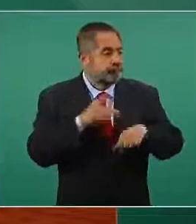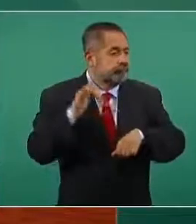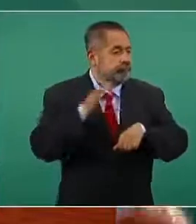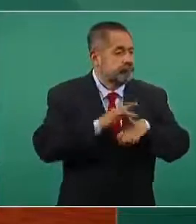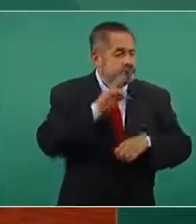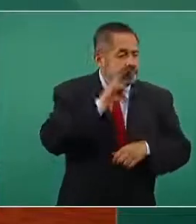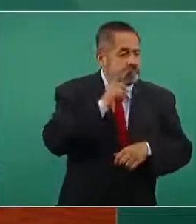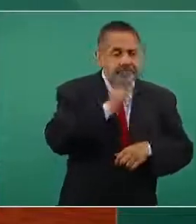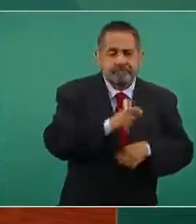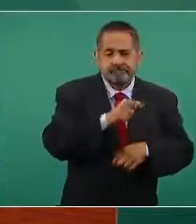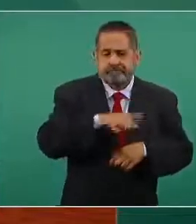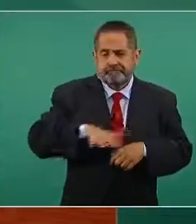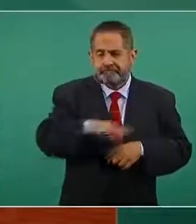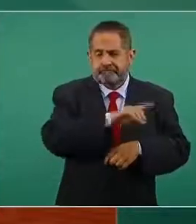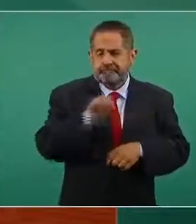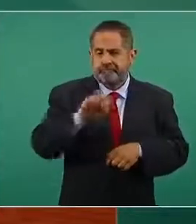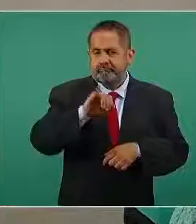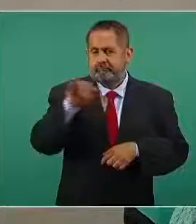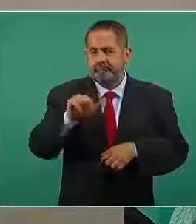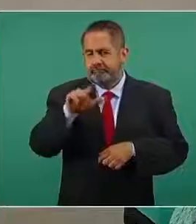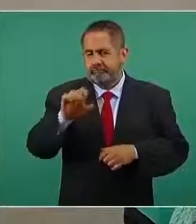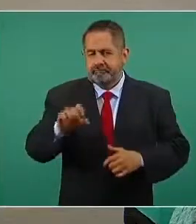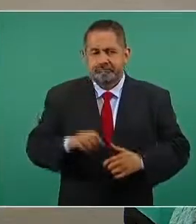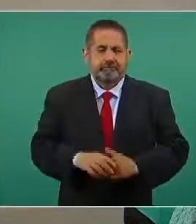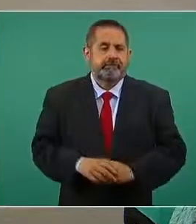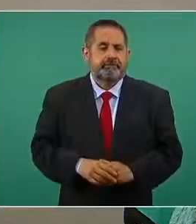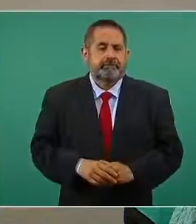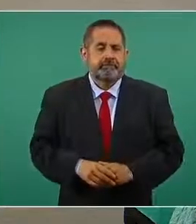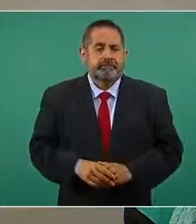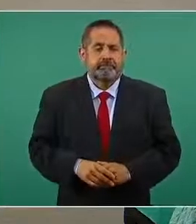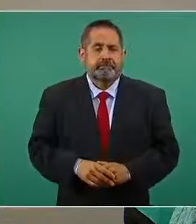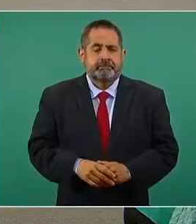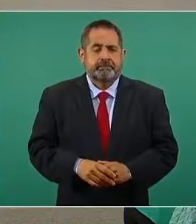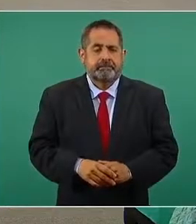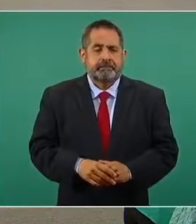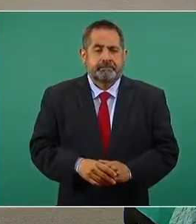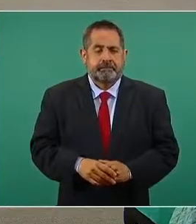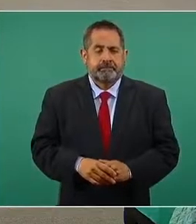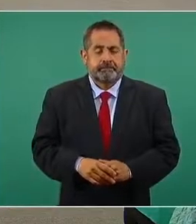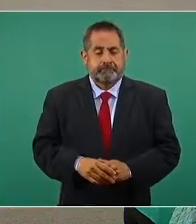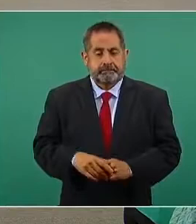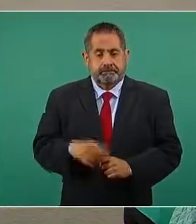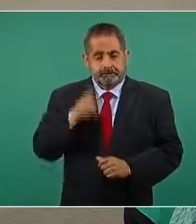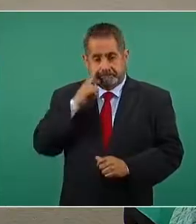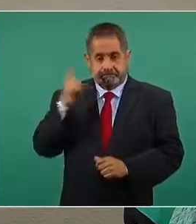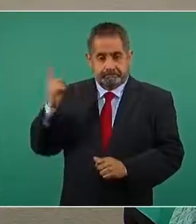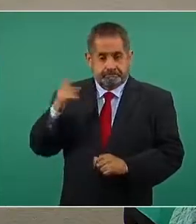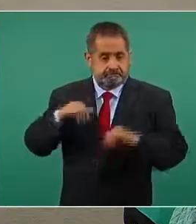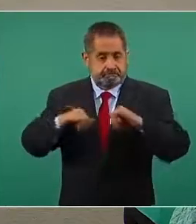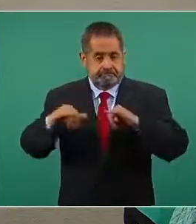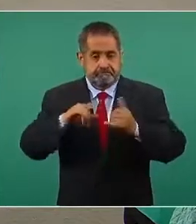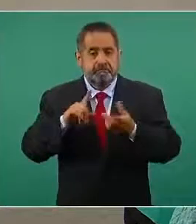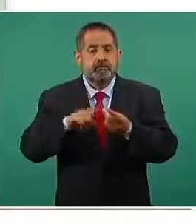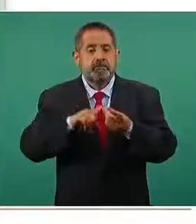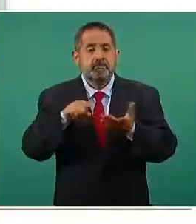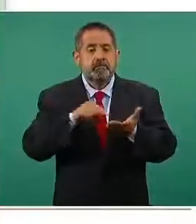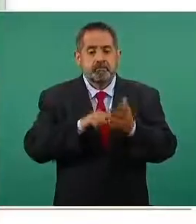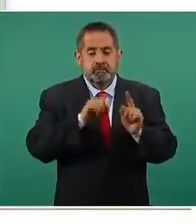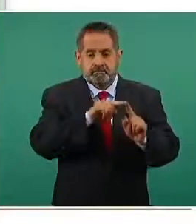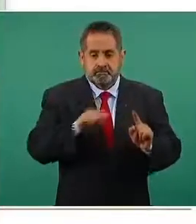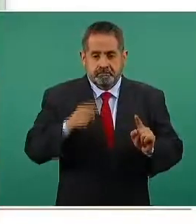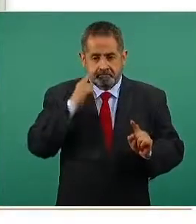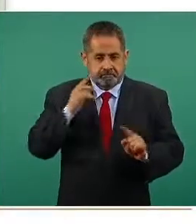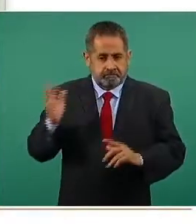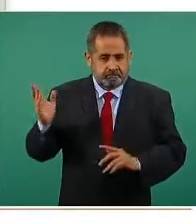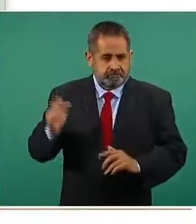estas presas de jale. Adelante, por favor. Aquí está el mapa donde están las presas de jale. Todos